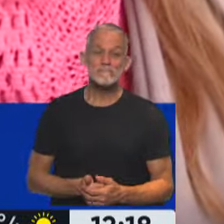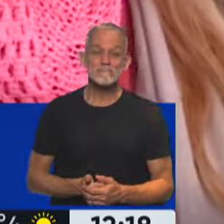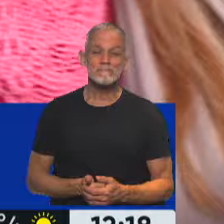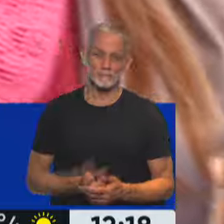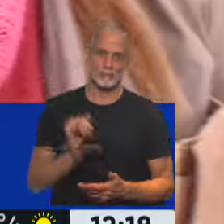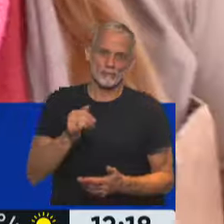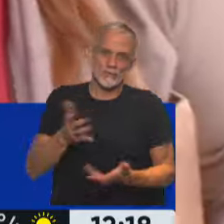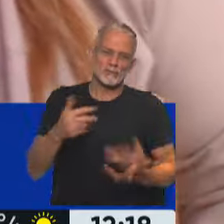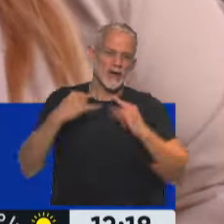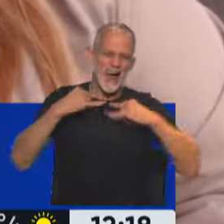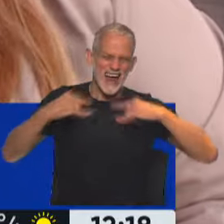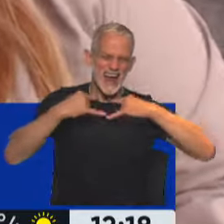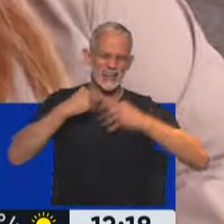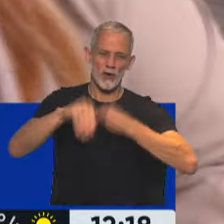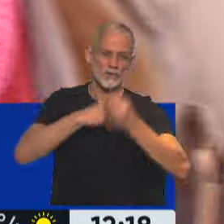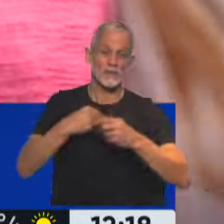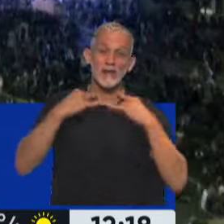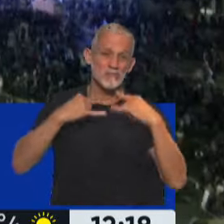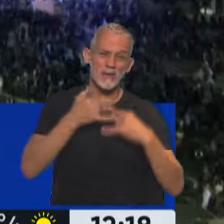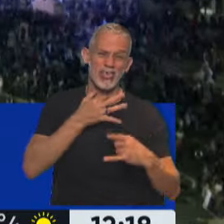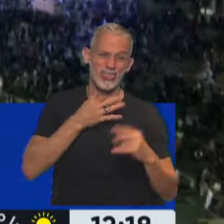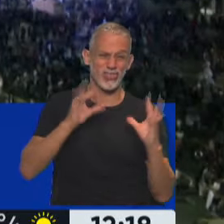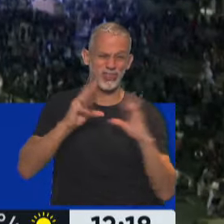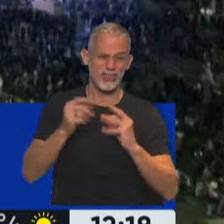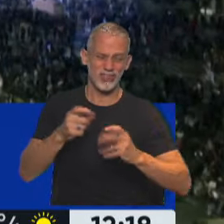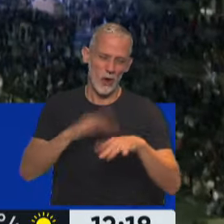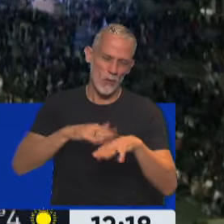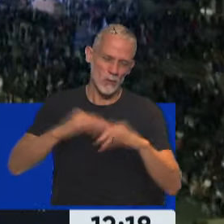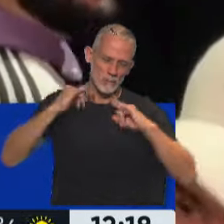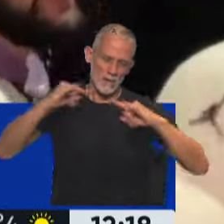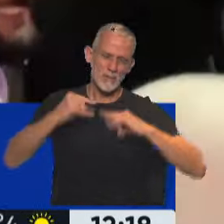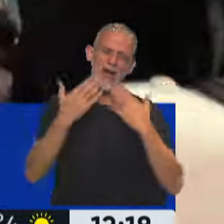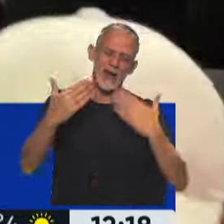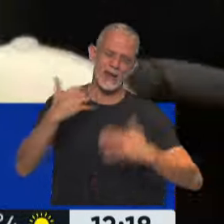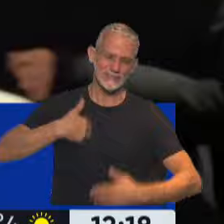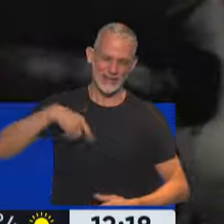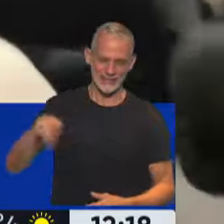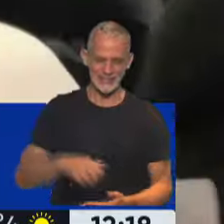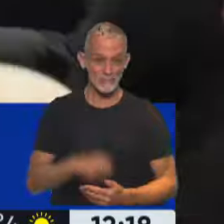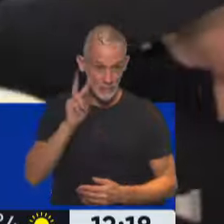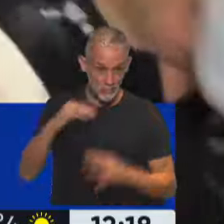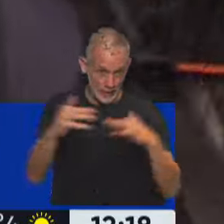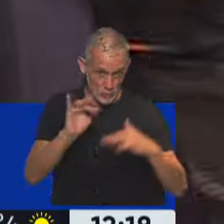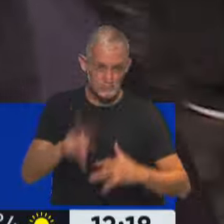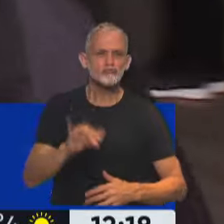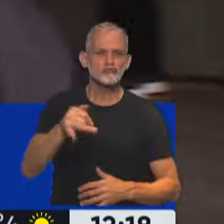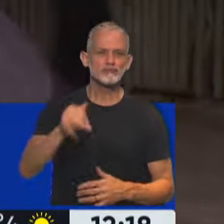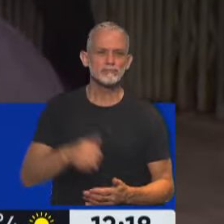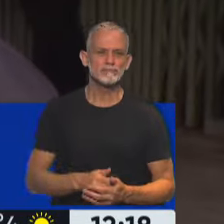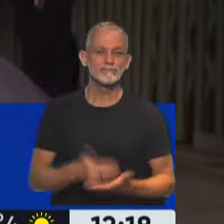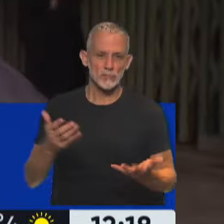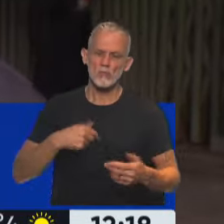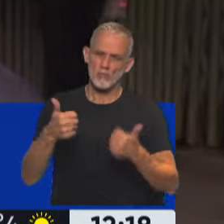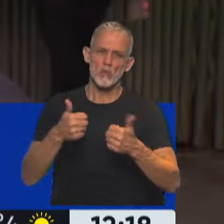Contentos. Sí, totalmente, toda la familia. Quedamos afónico, afónico mal. Gracias Argentina. ¿Viste el partido? Sí. ¿Y qué te pareció?